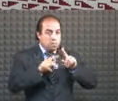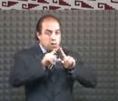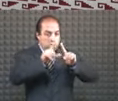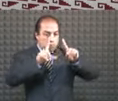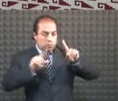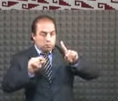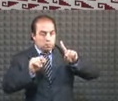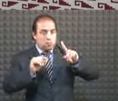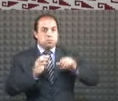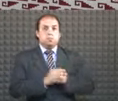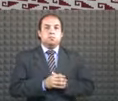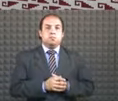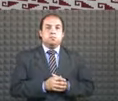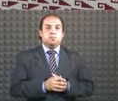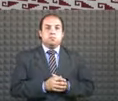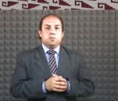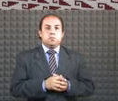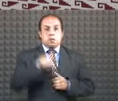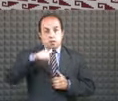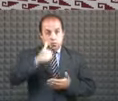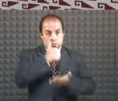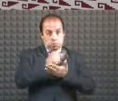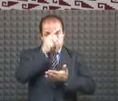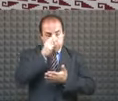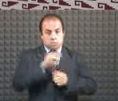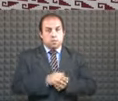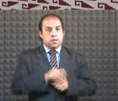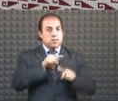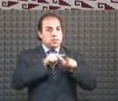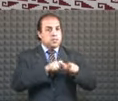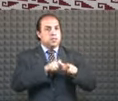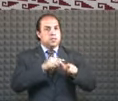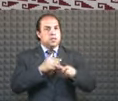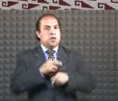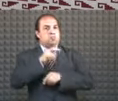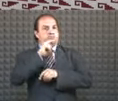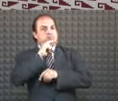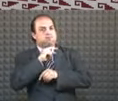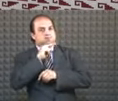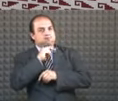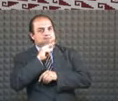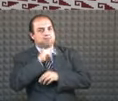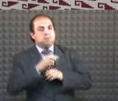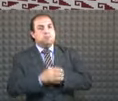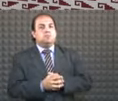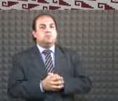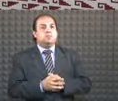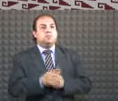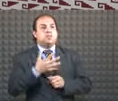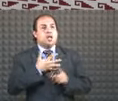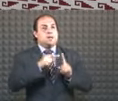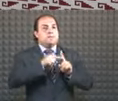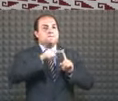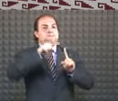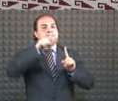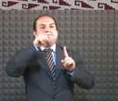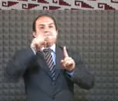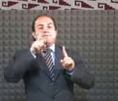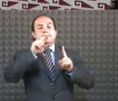nacional como a nivel de la Ciudad de México, pues sigue siendo muy preocupante, ¿no? Se habla de un incremento hasta